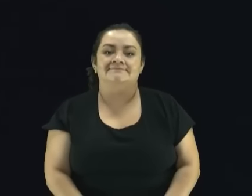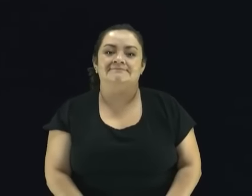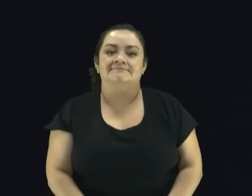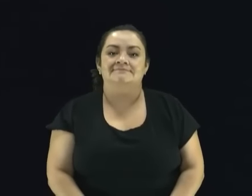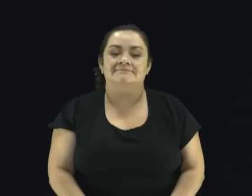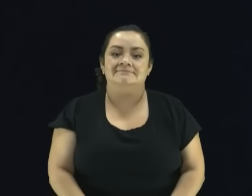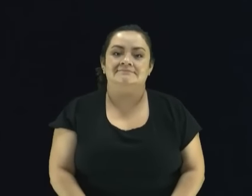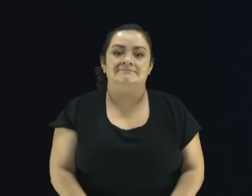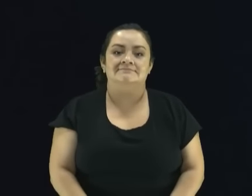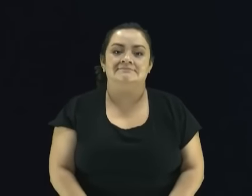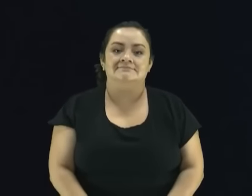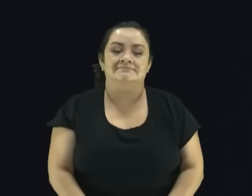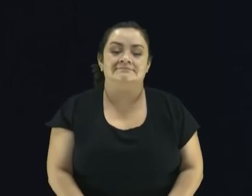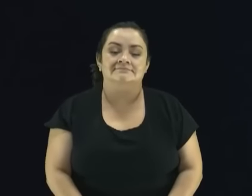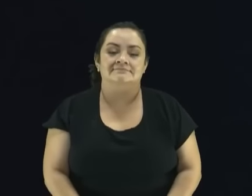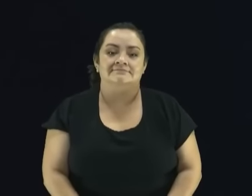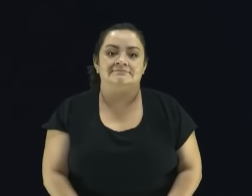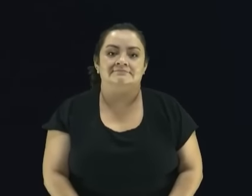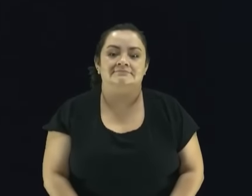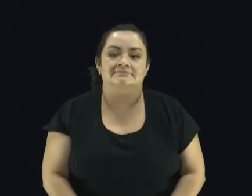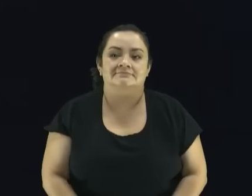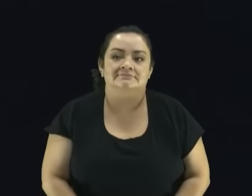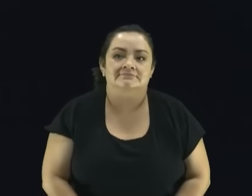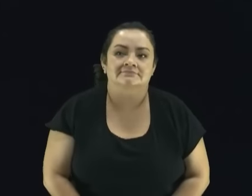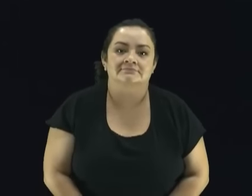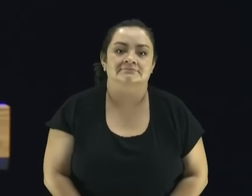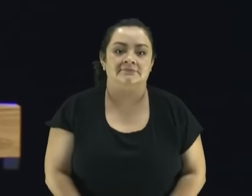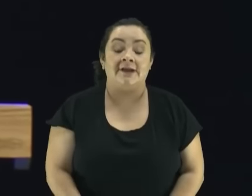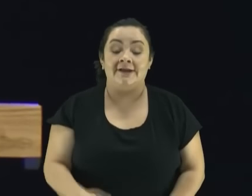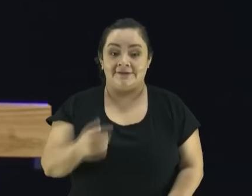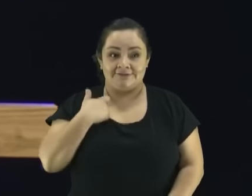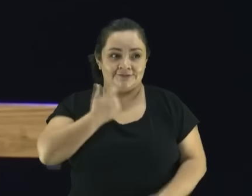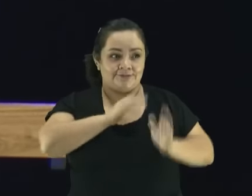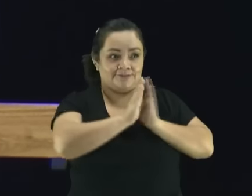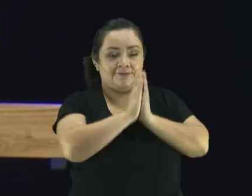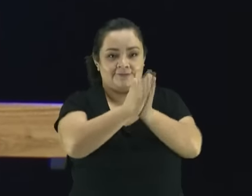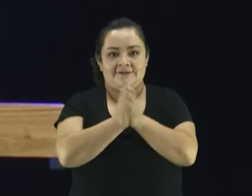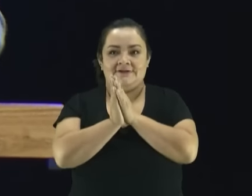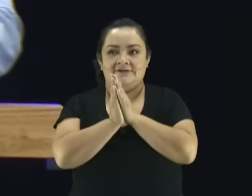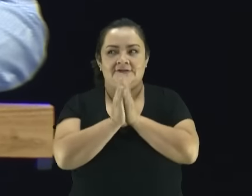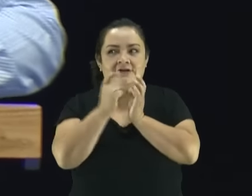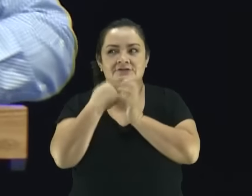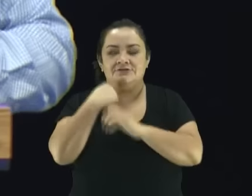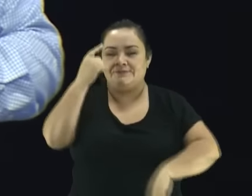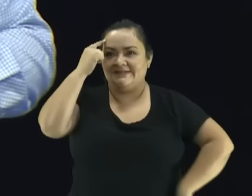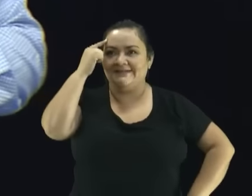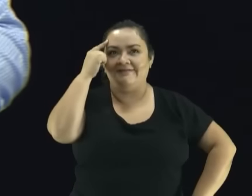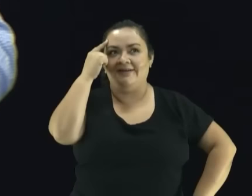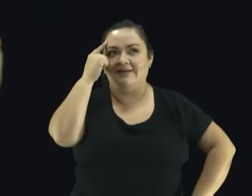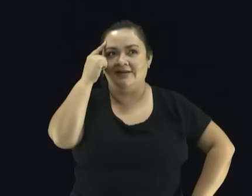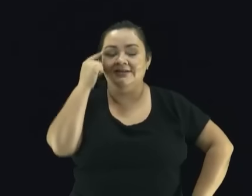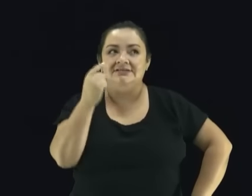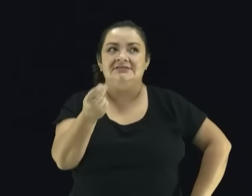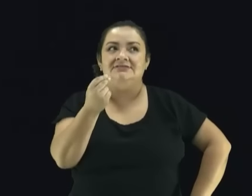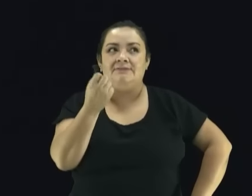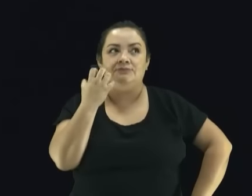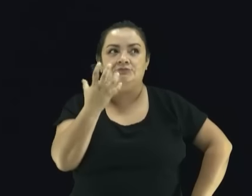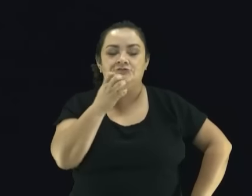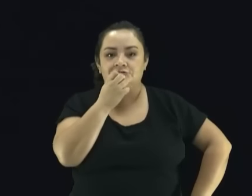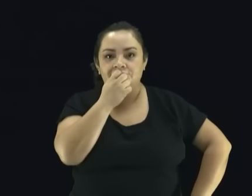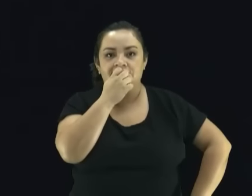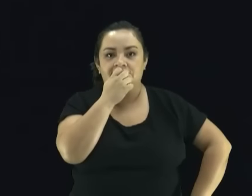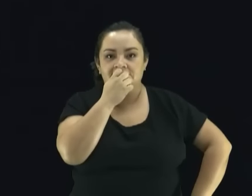lugar y llegamos a ese lugar y dice hombre podemos orar por lo que está pasando y yo me quedaba pensando señor pero es un montón de